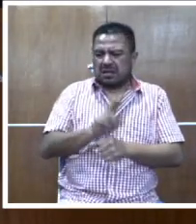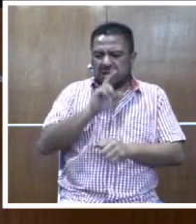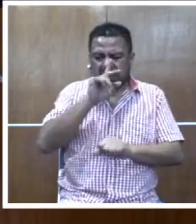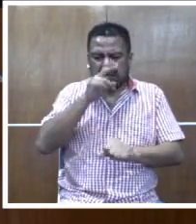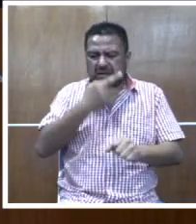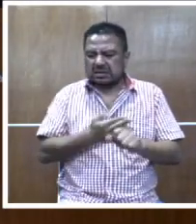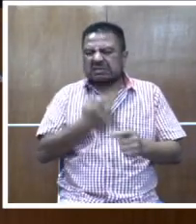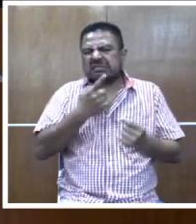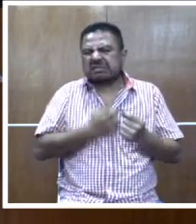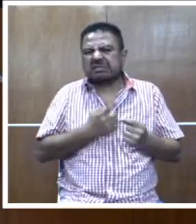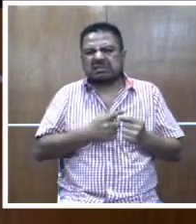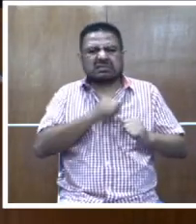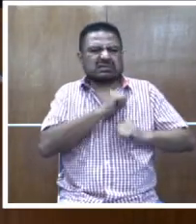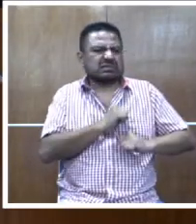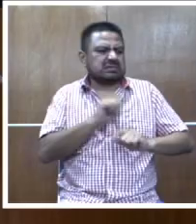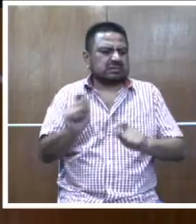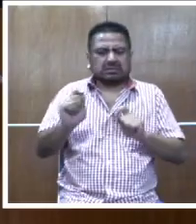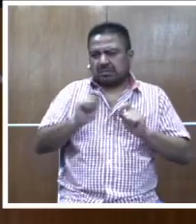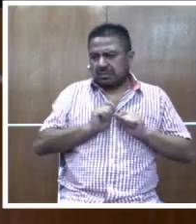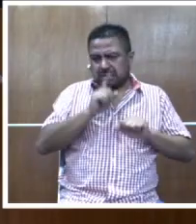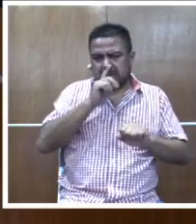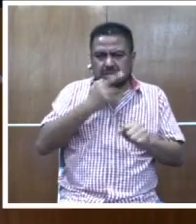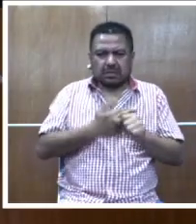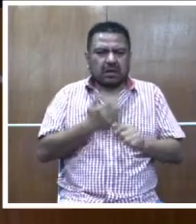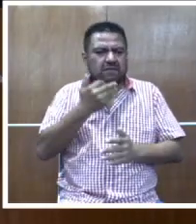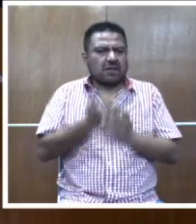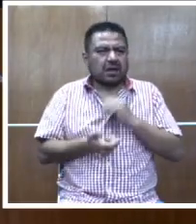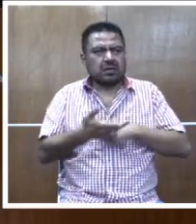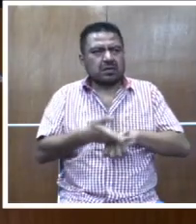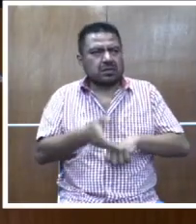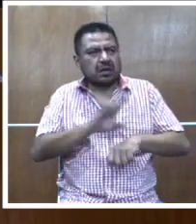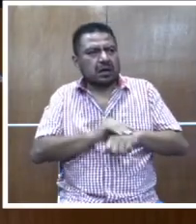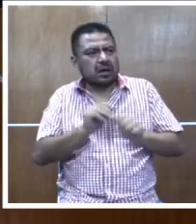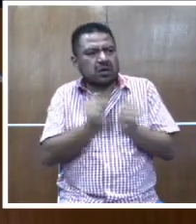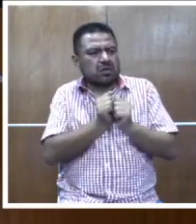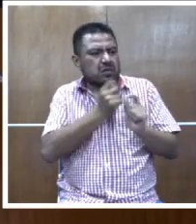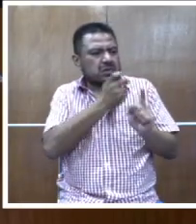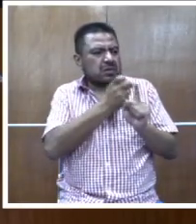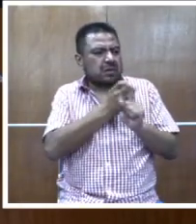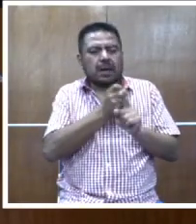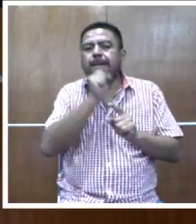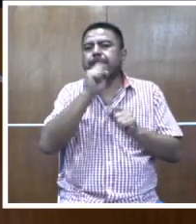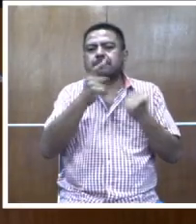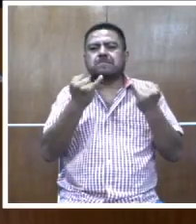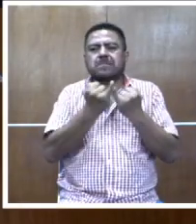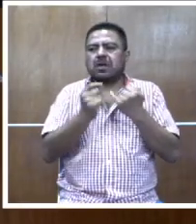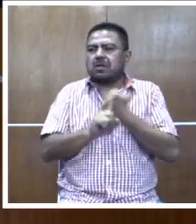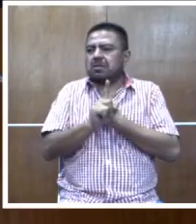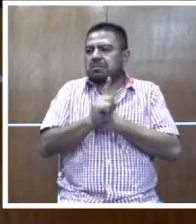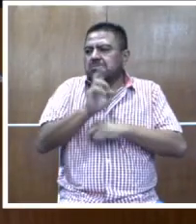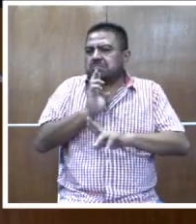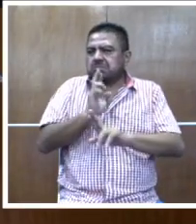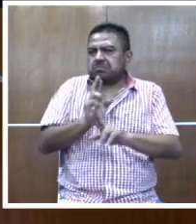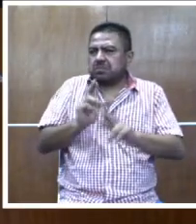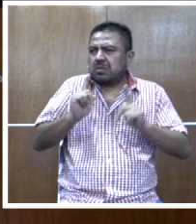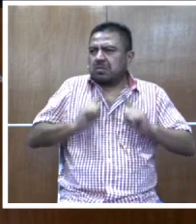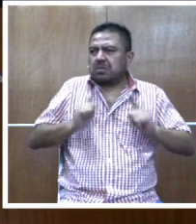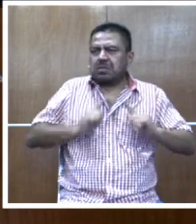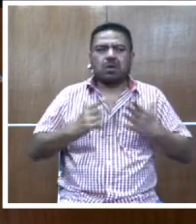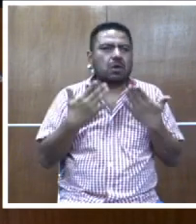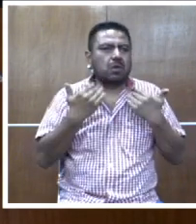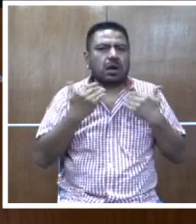a quien la venía ejerciendo, sin el consentimiento de éste y sin que medie una resolución judicial, se